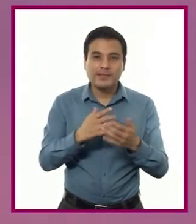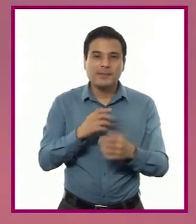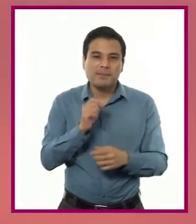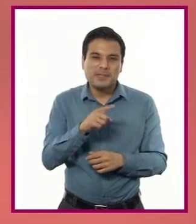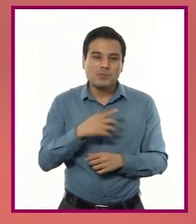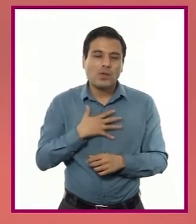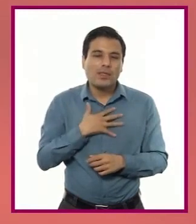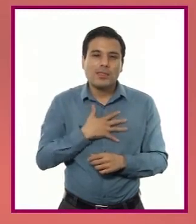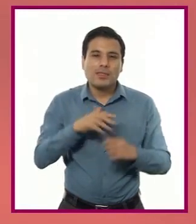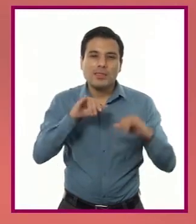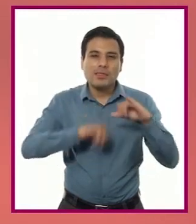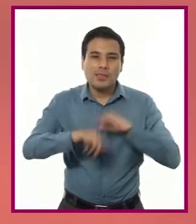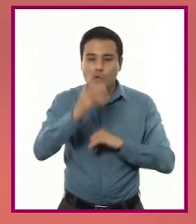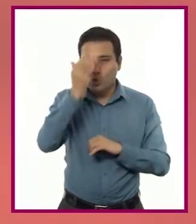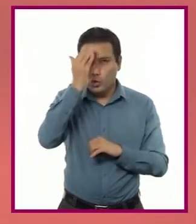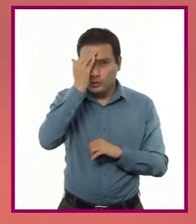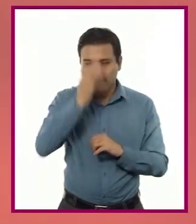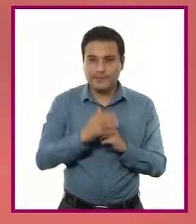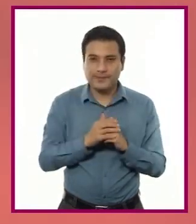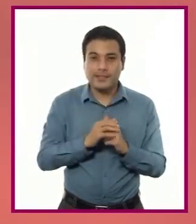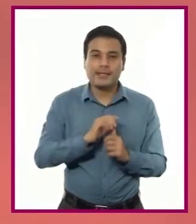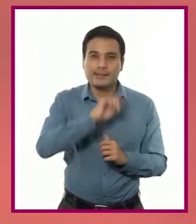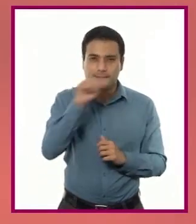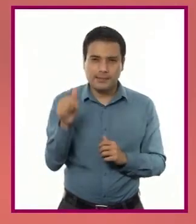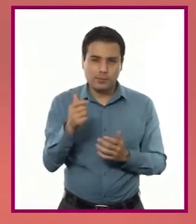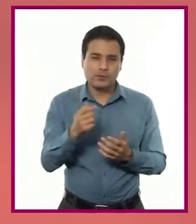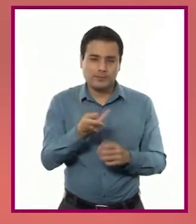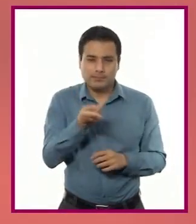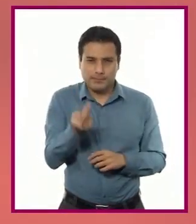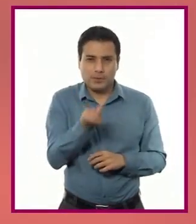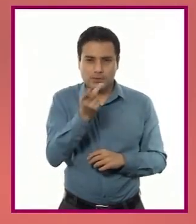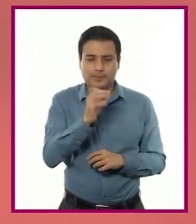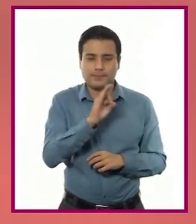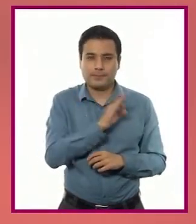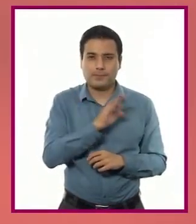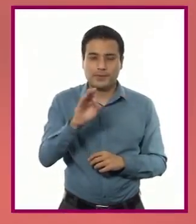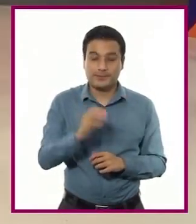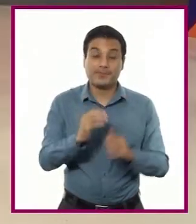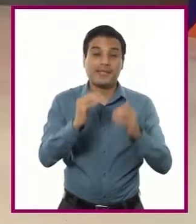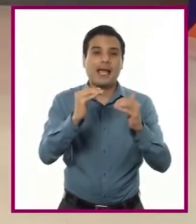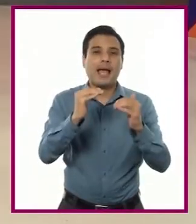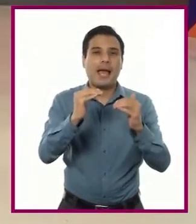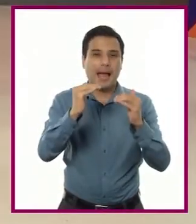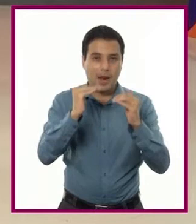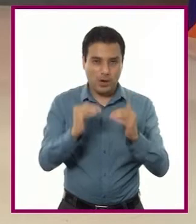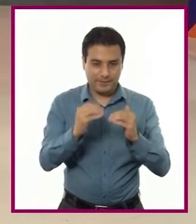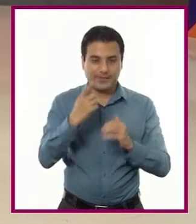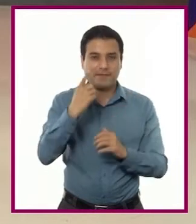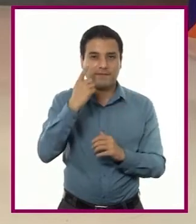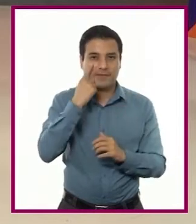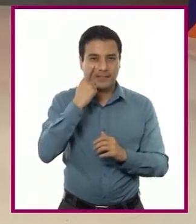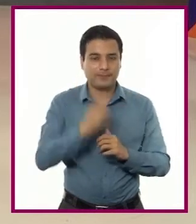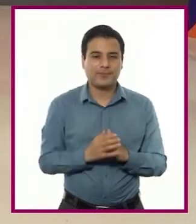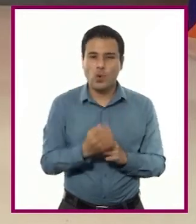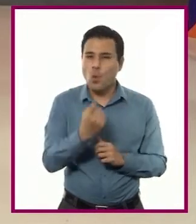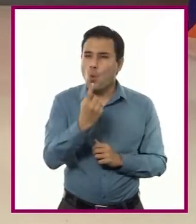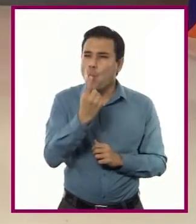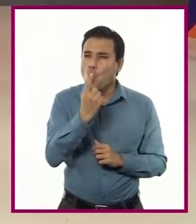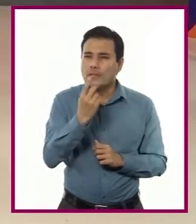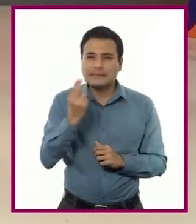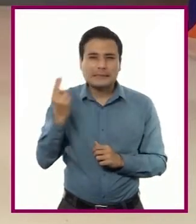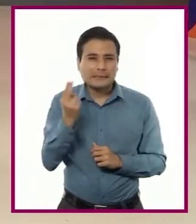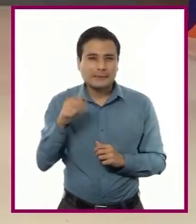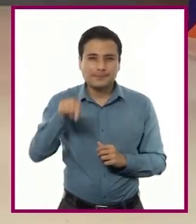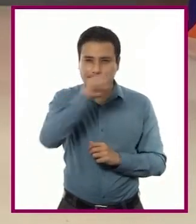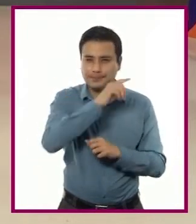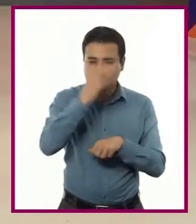experimento científico y de ahí se desprenden reactivos. Ahora, déjame marcar algo que es muy necesario que